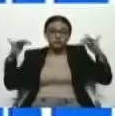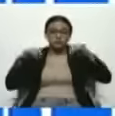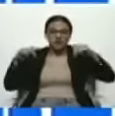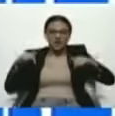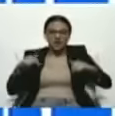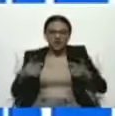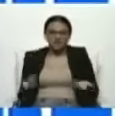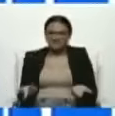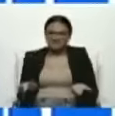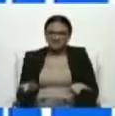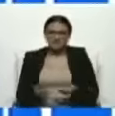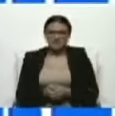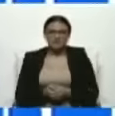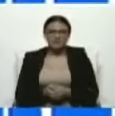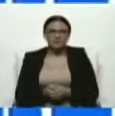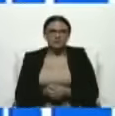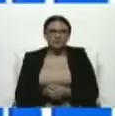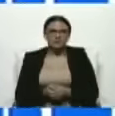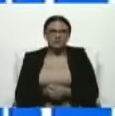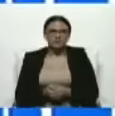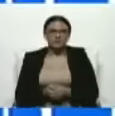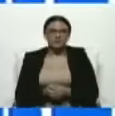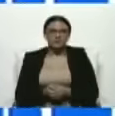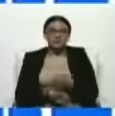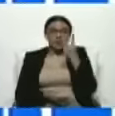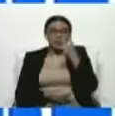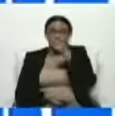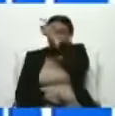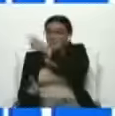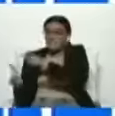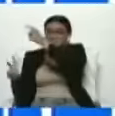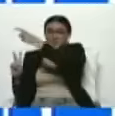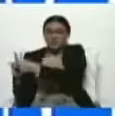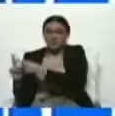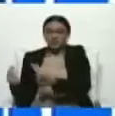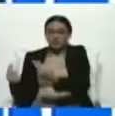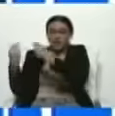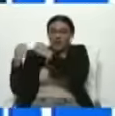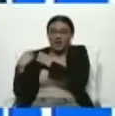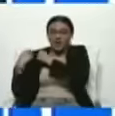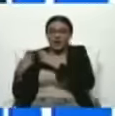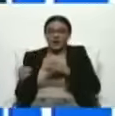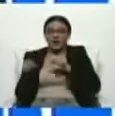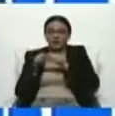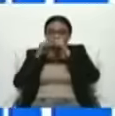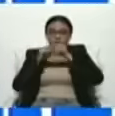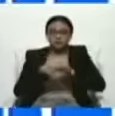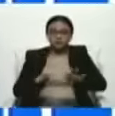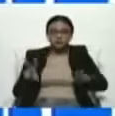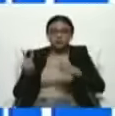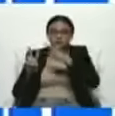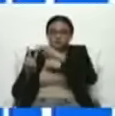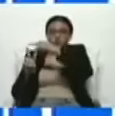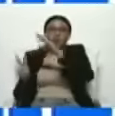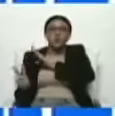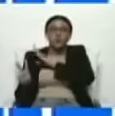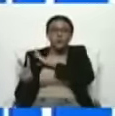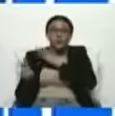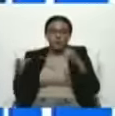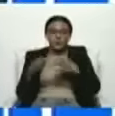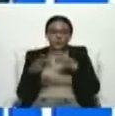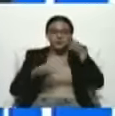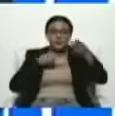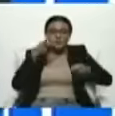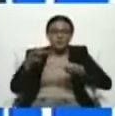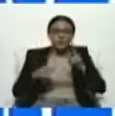dos de nuestras hermosas voceras de el Comando de Campaña Venezuela